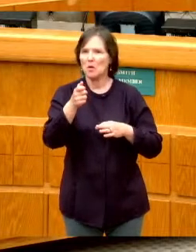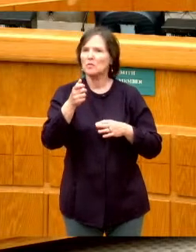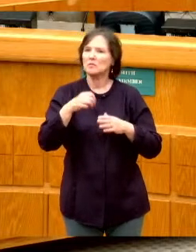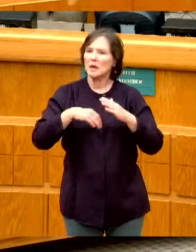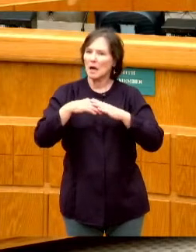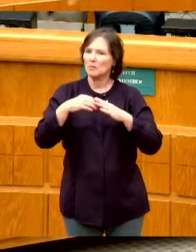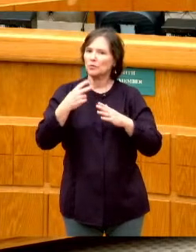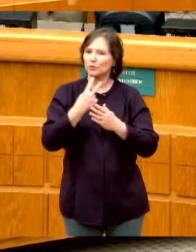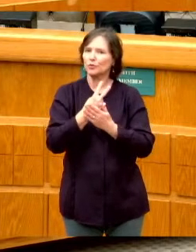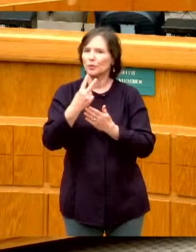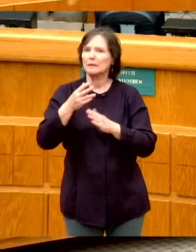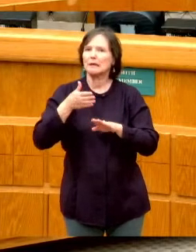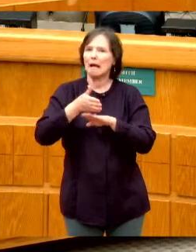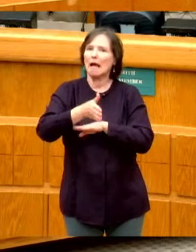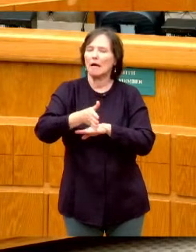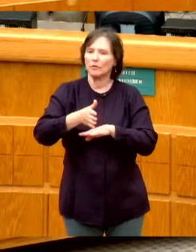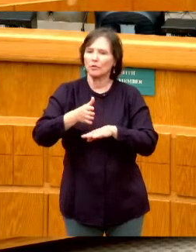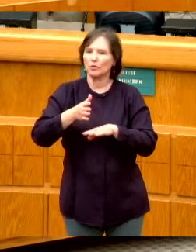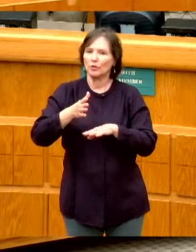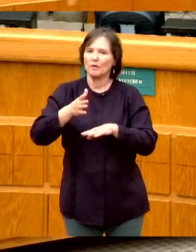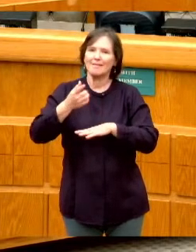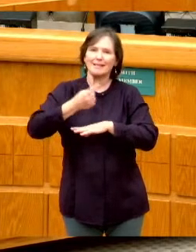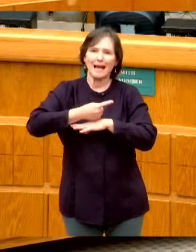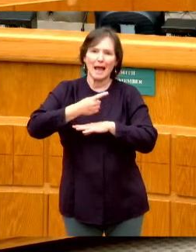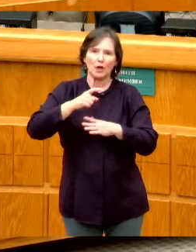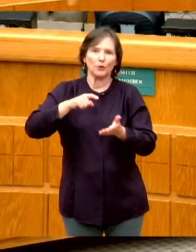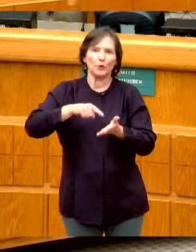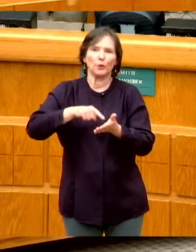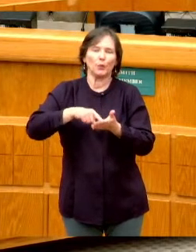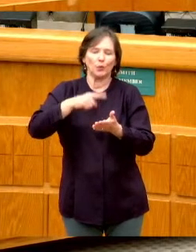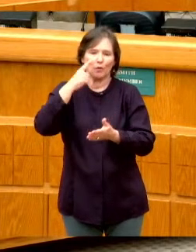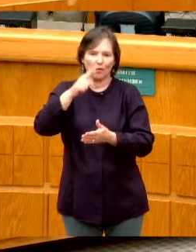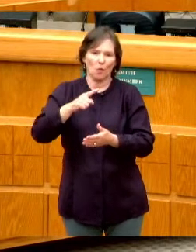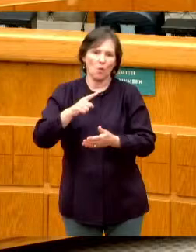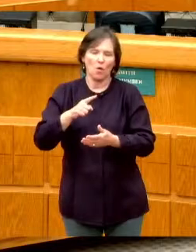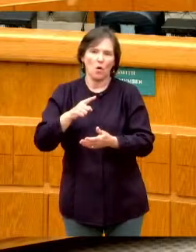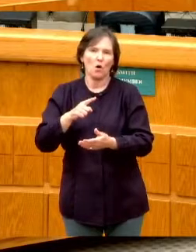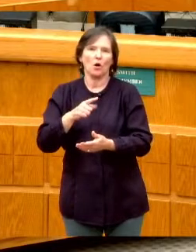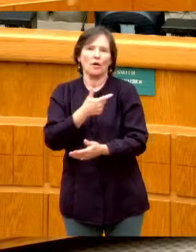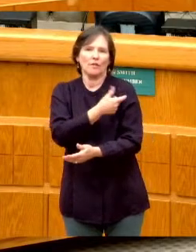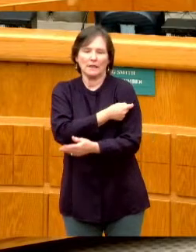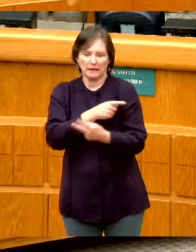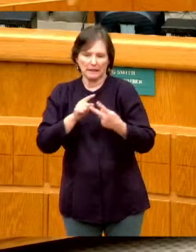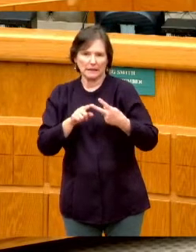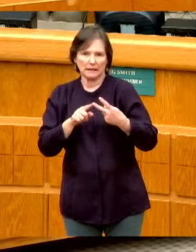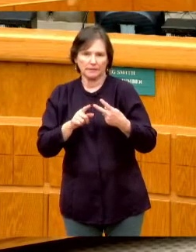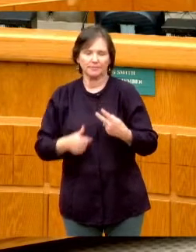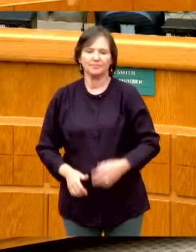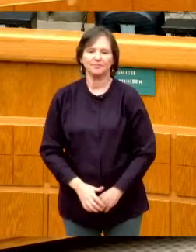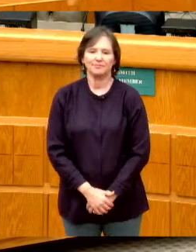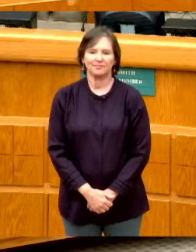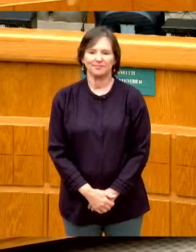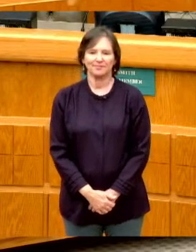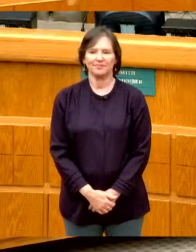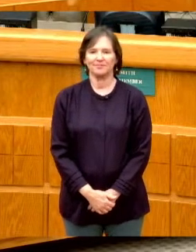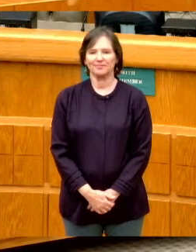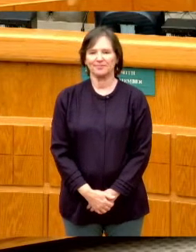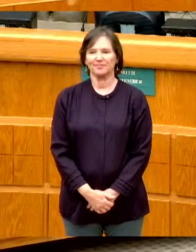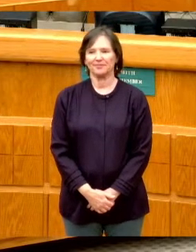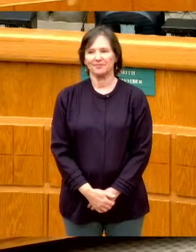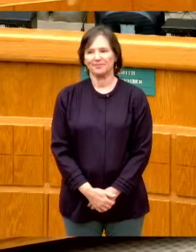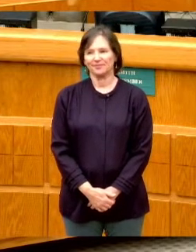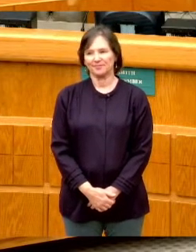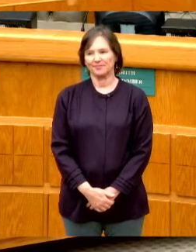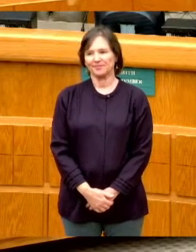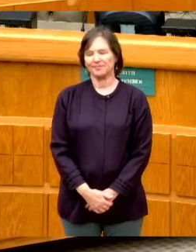familiar necesita recibir su primera dosis. ¿Puedo llevarlo conmigo para que pueda ser vacunado durante la clínica de segunda dosis? La respuesta es no.